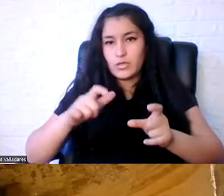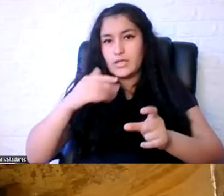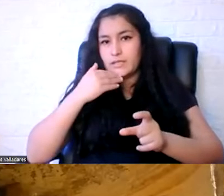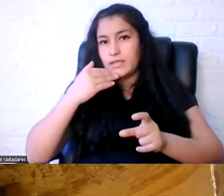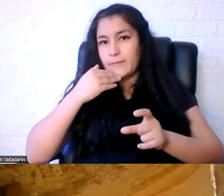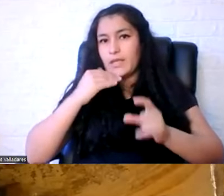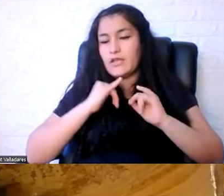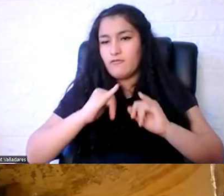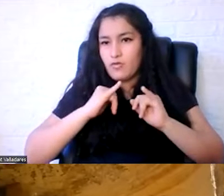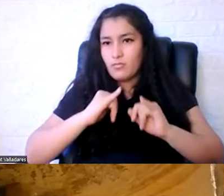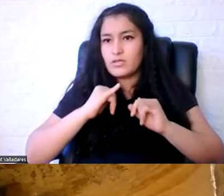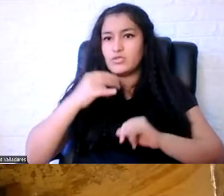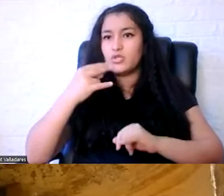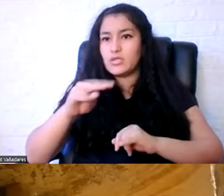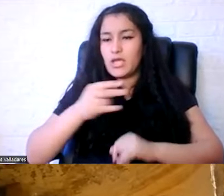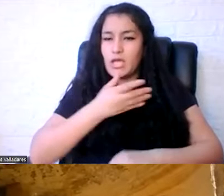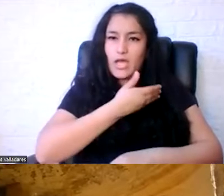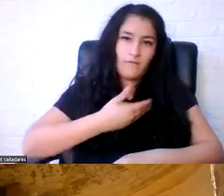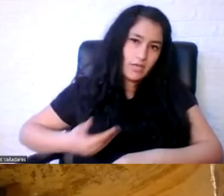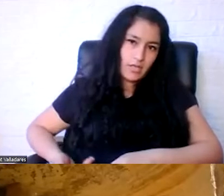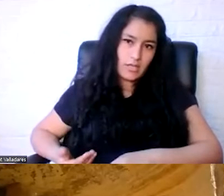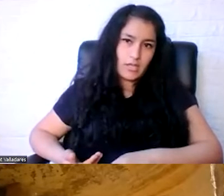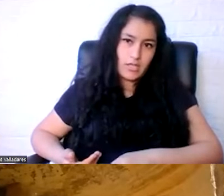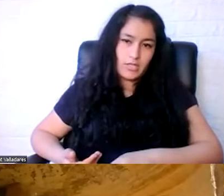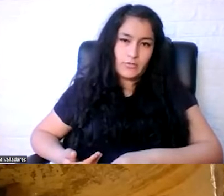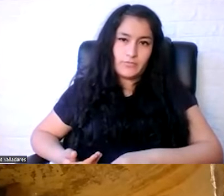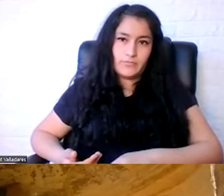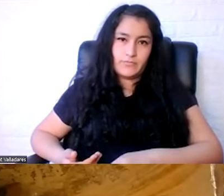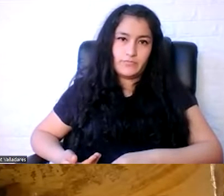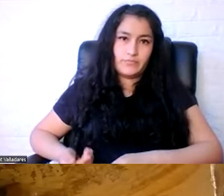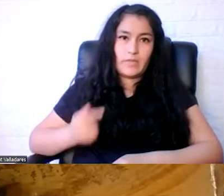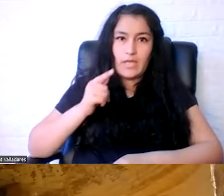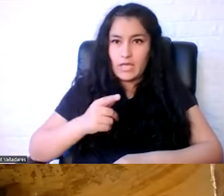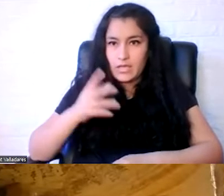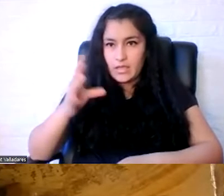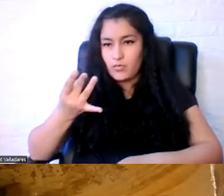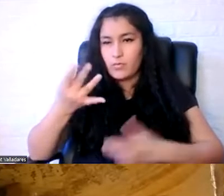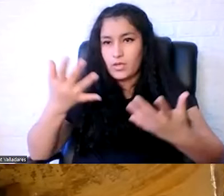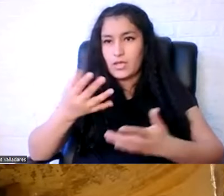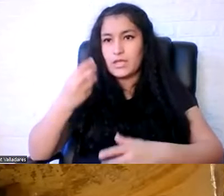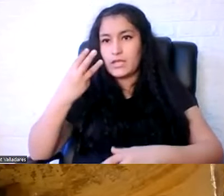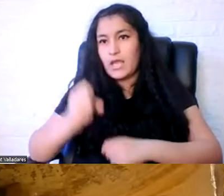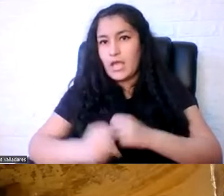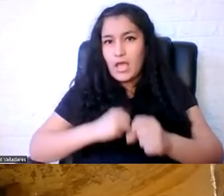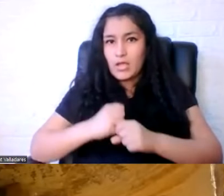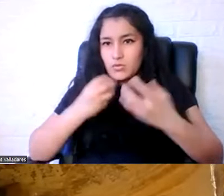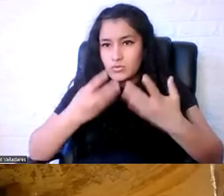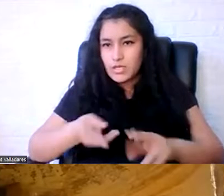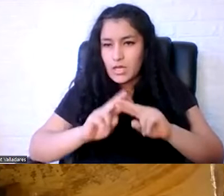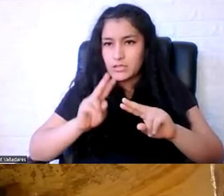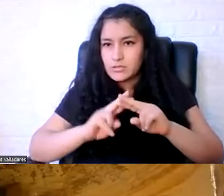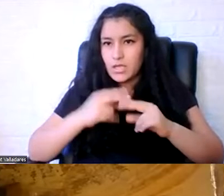gabinete y encontramos que a 3 años de haber administrado la encuesta,